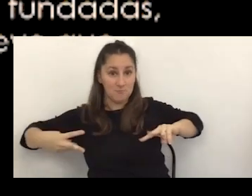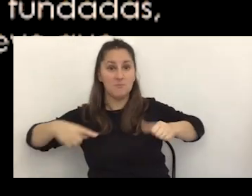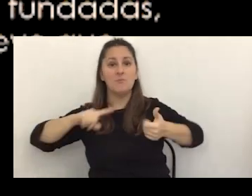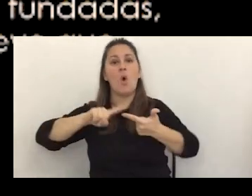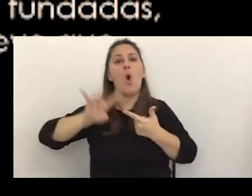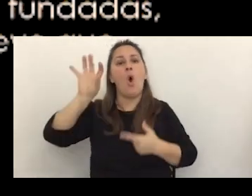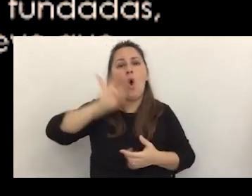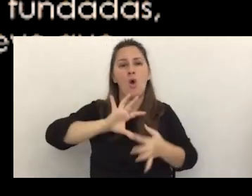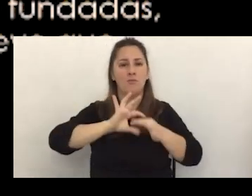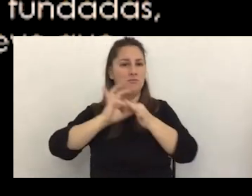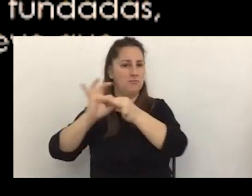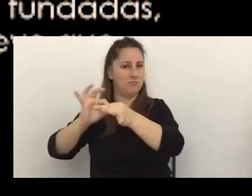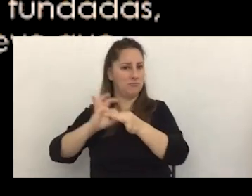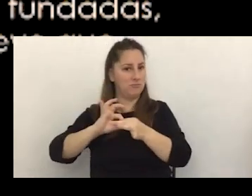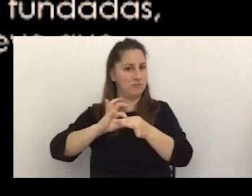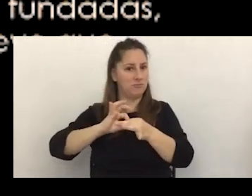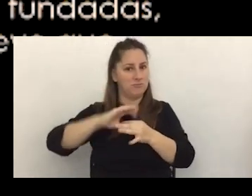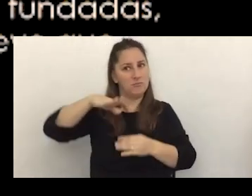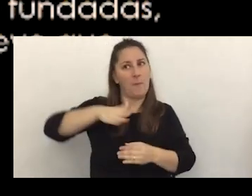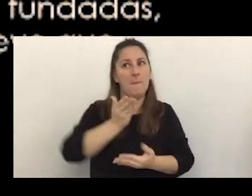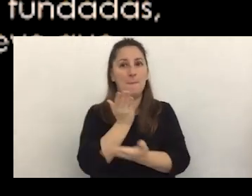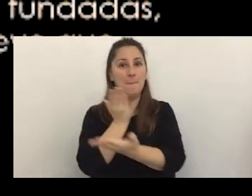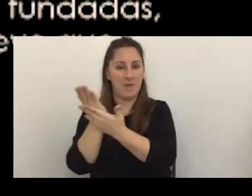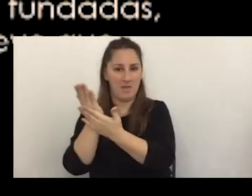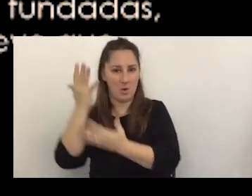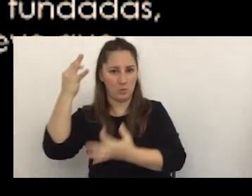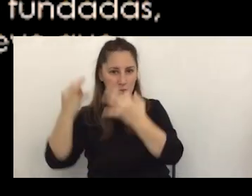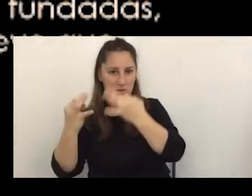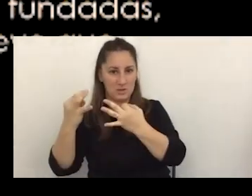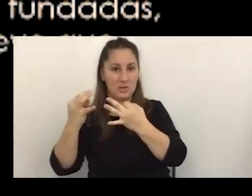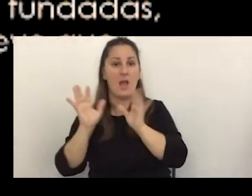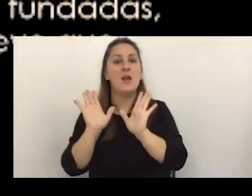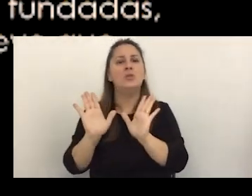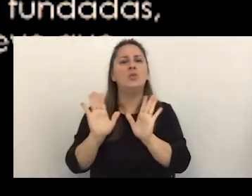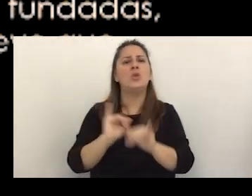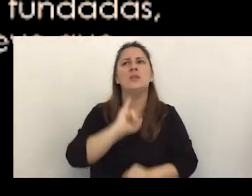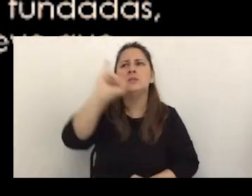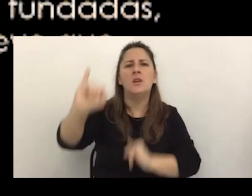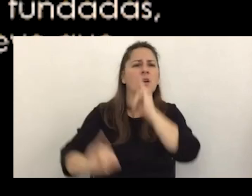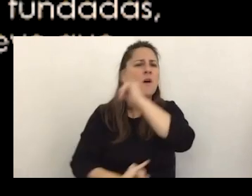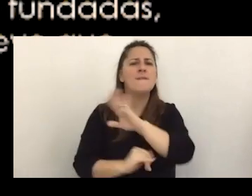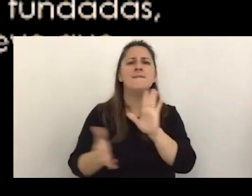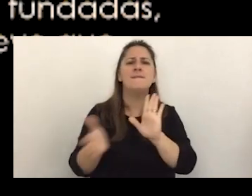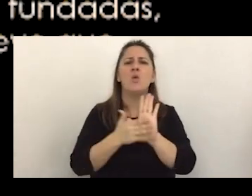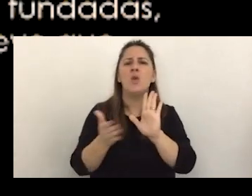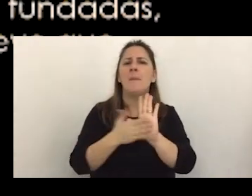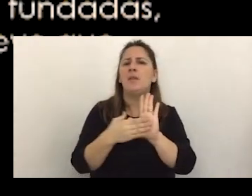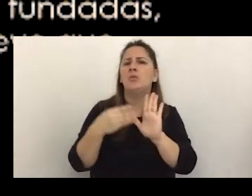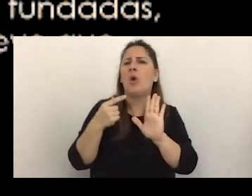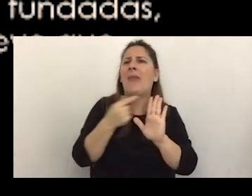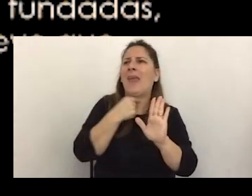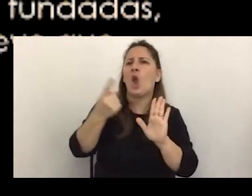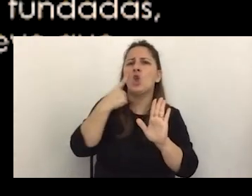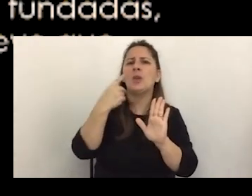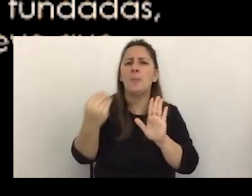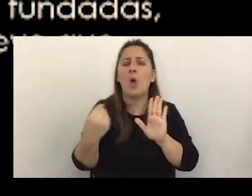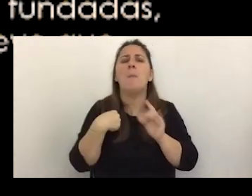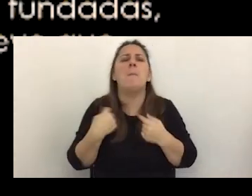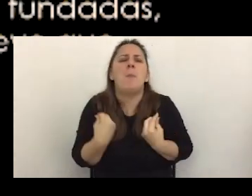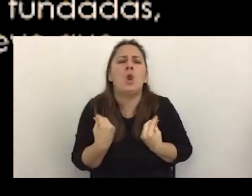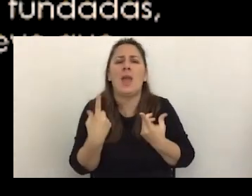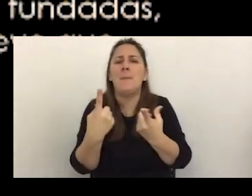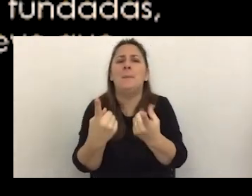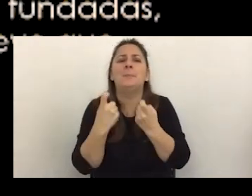filiatorios. Para ello, debe dar razones fundadas de ese conocimiento o de la necesidad de ese